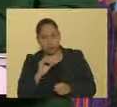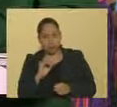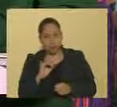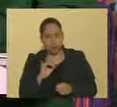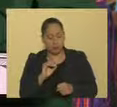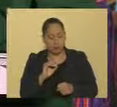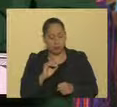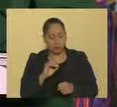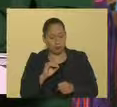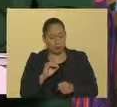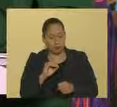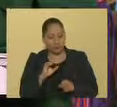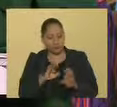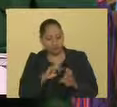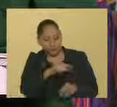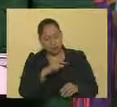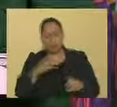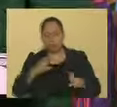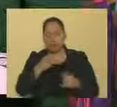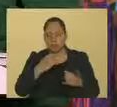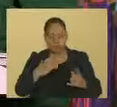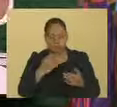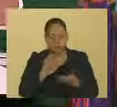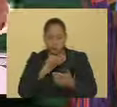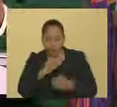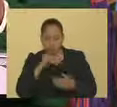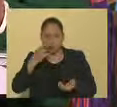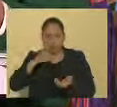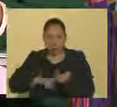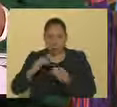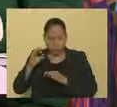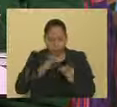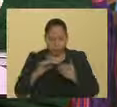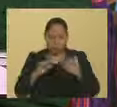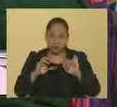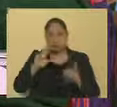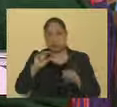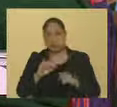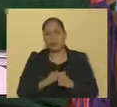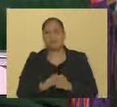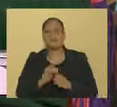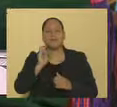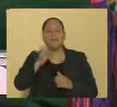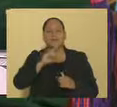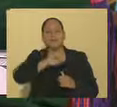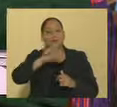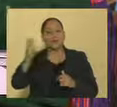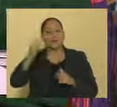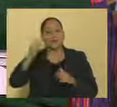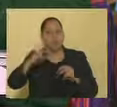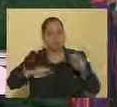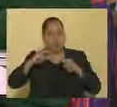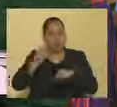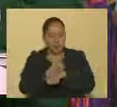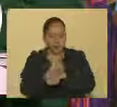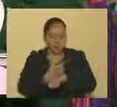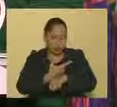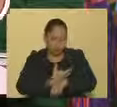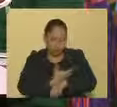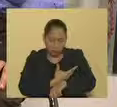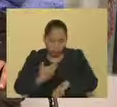es independiente a este tipo de hormonas. Otro de los exámenes que se hacen es tomar niveles en sangre de